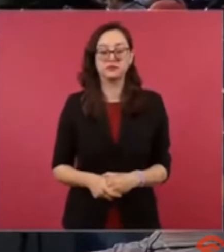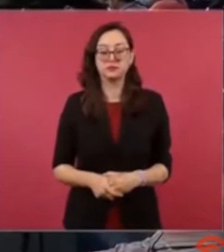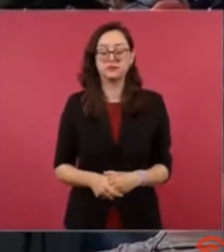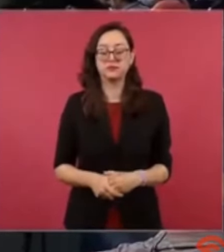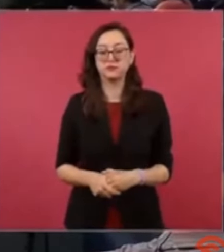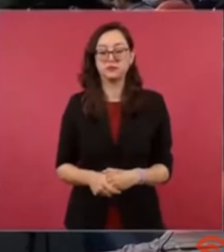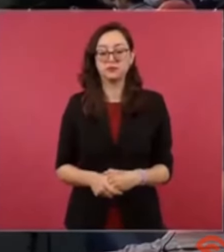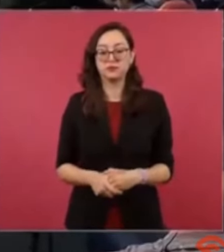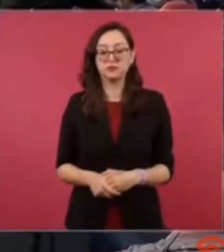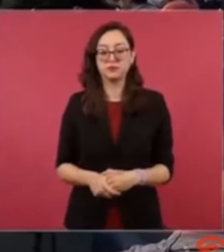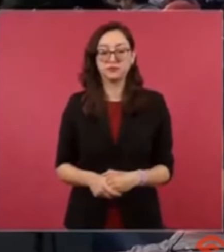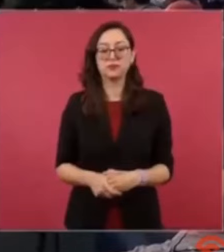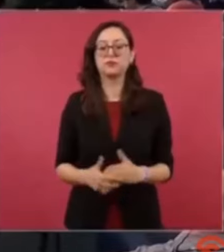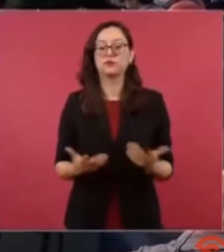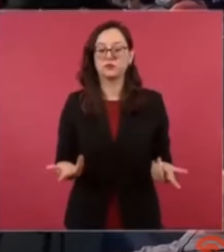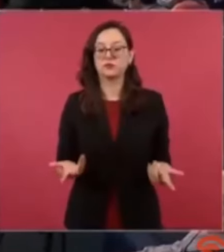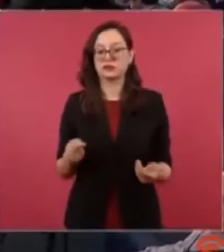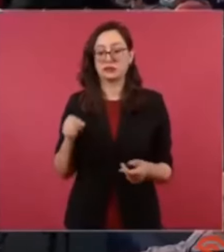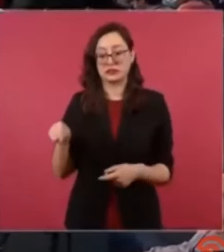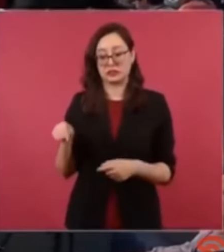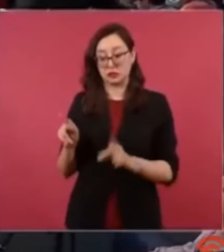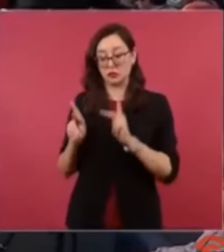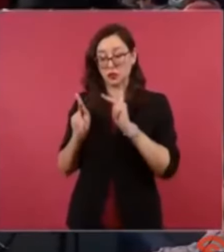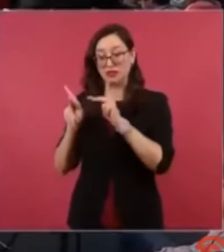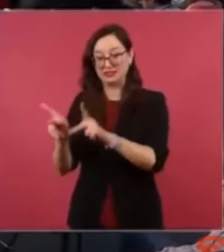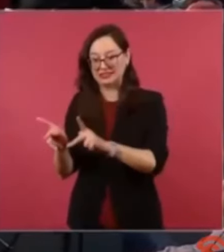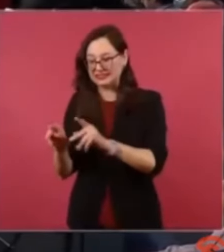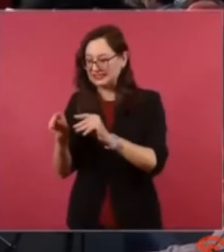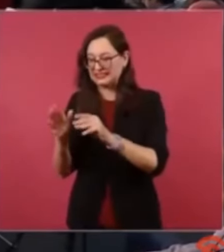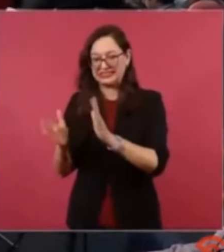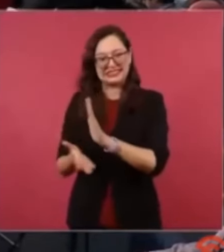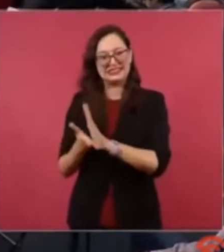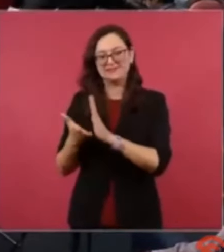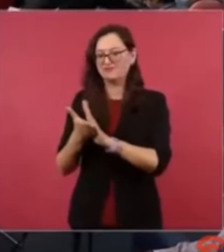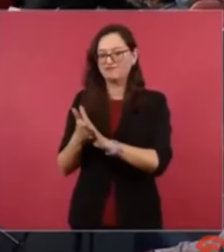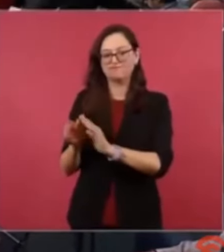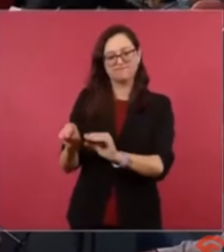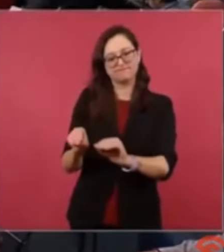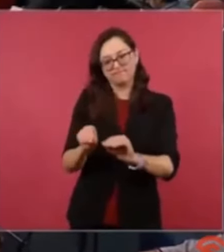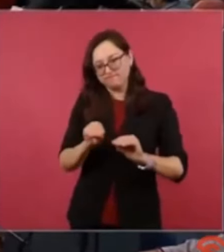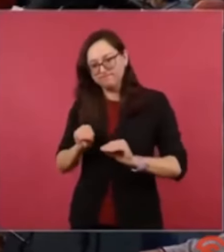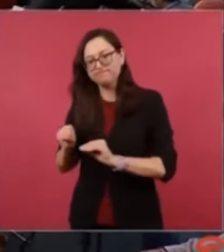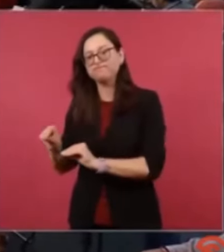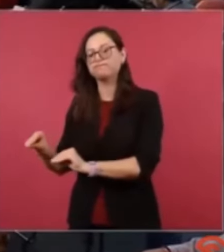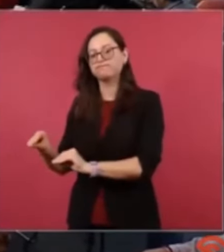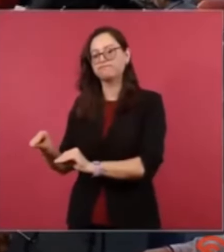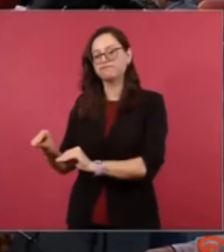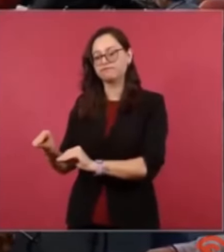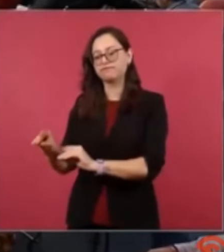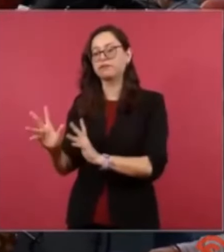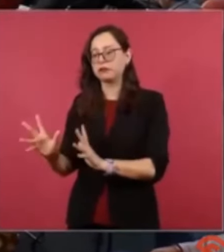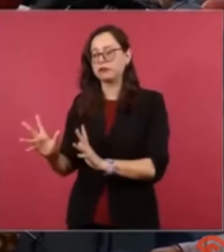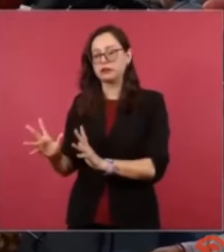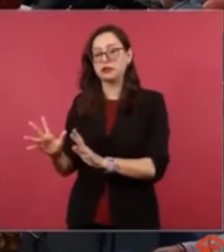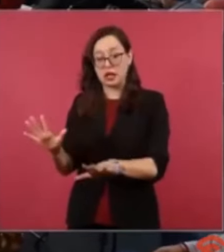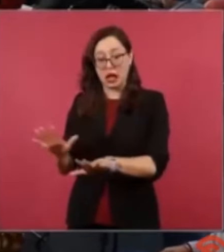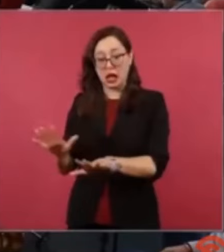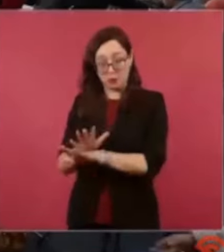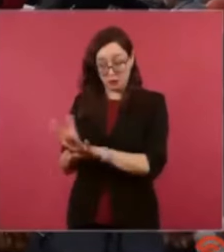Entonces, ahí tuvimos un problema, se resolvió ya técnicamente,